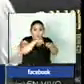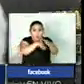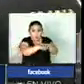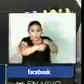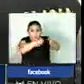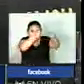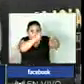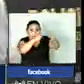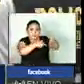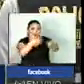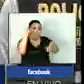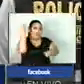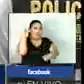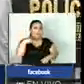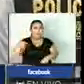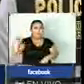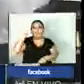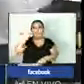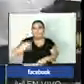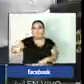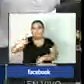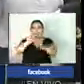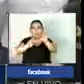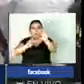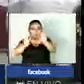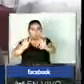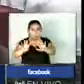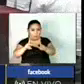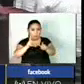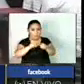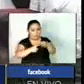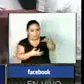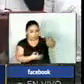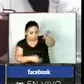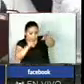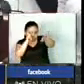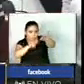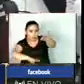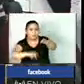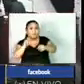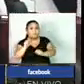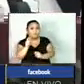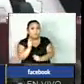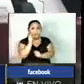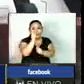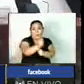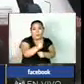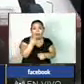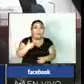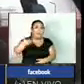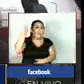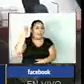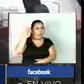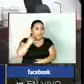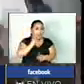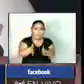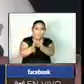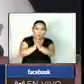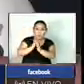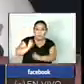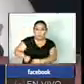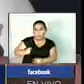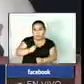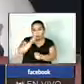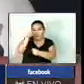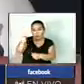la que fue recluida el 29 de enero la orden de liberación fue decidida por un recurso de apelación que había presentado anteriormente su defensa